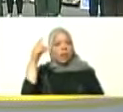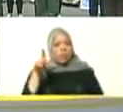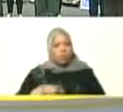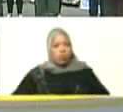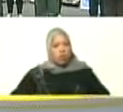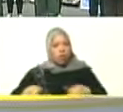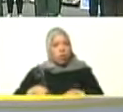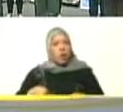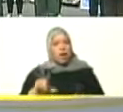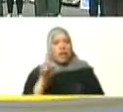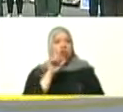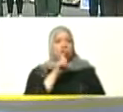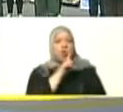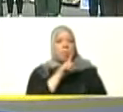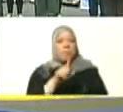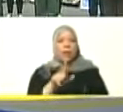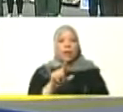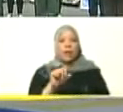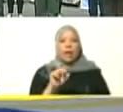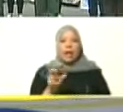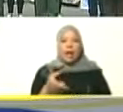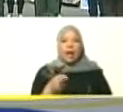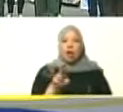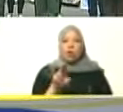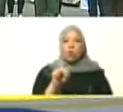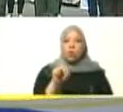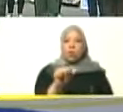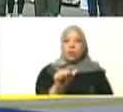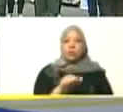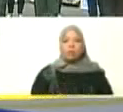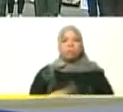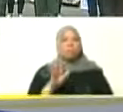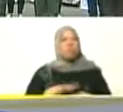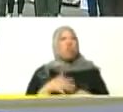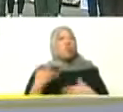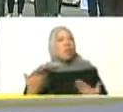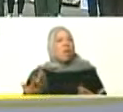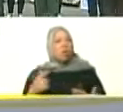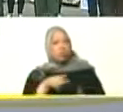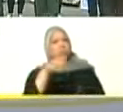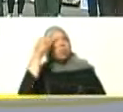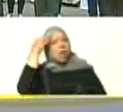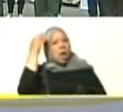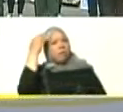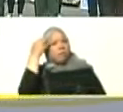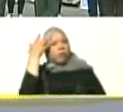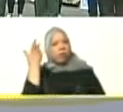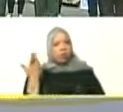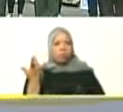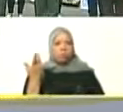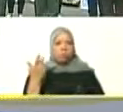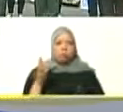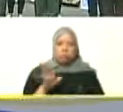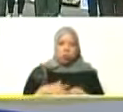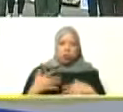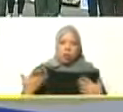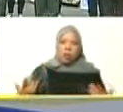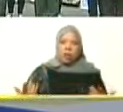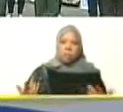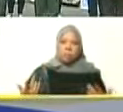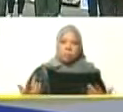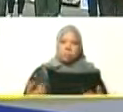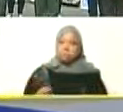sabes? ¿Tú sabes por qué se llama La Laguna? ¿Por qué? ¿Pero por qué se llama La Laguna?